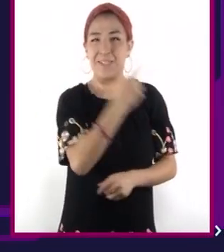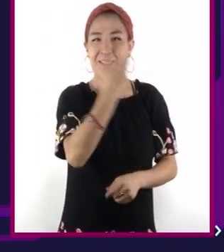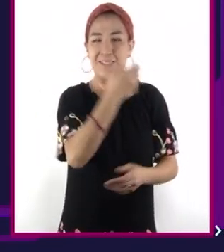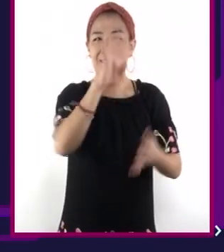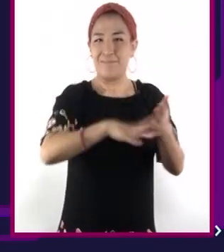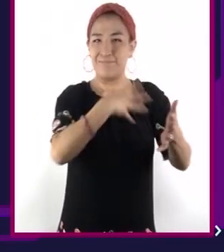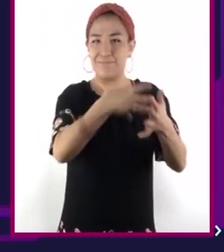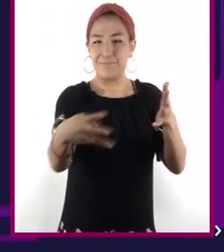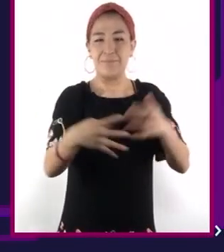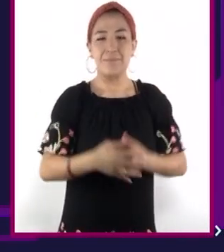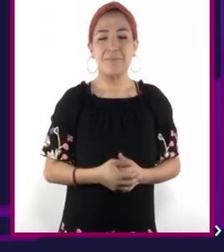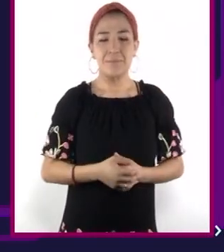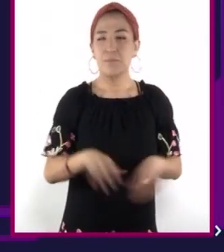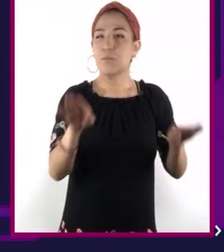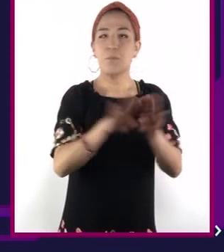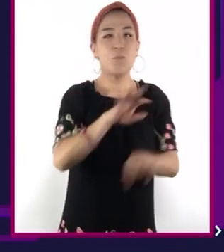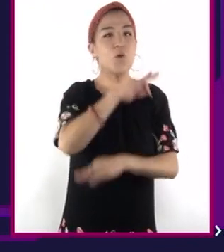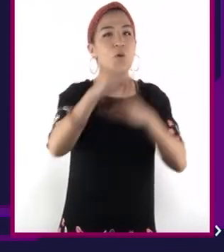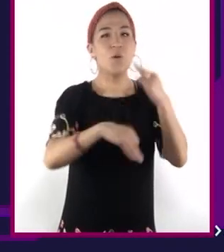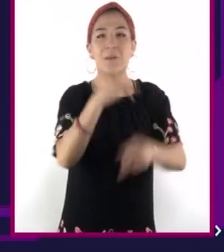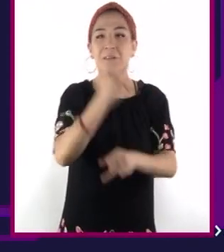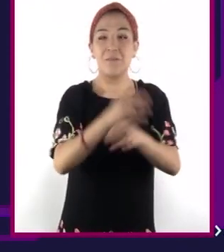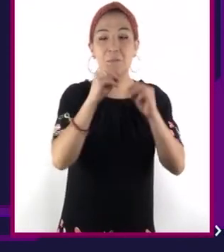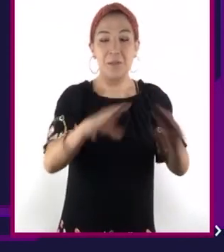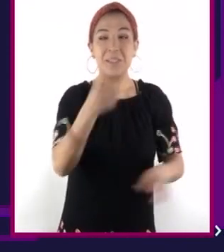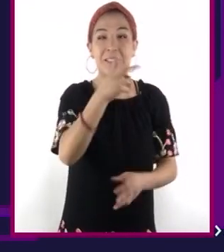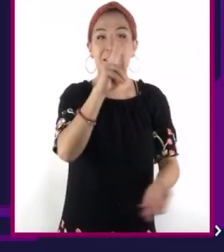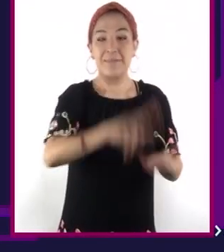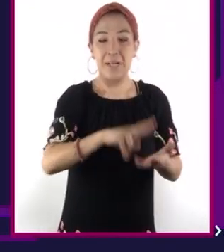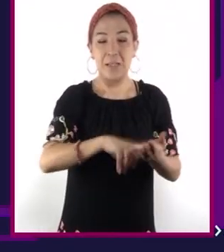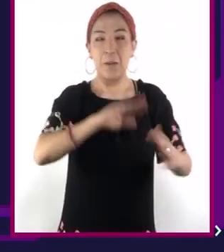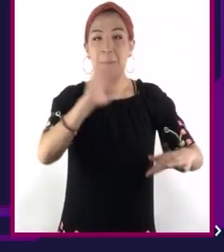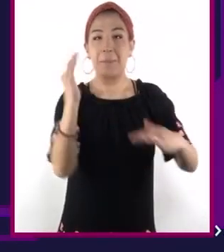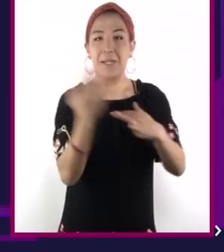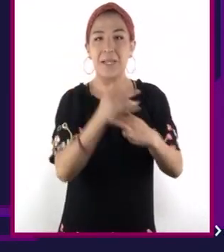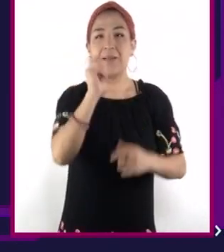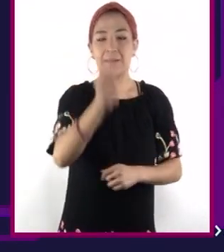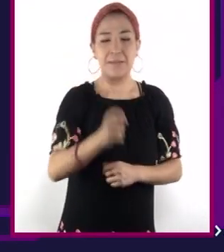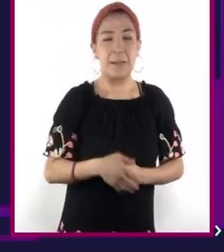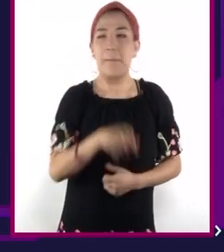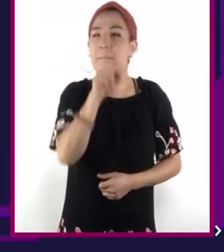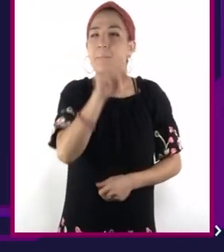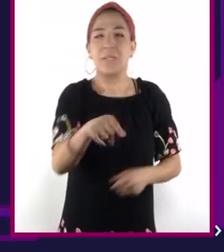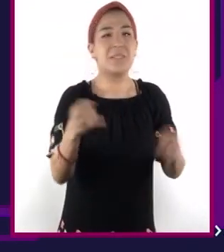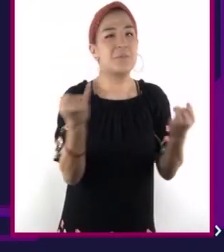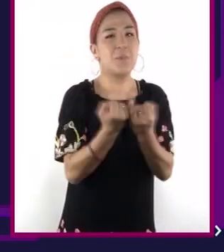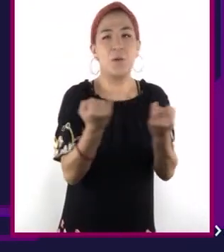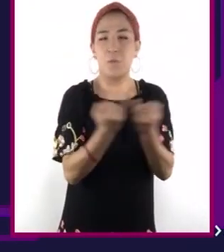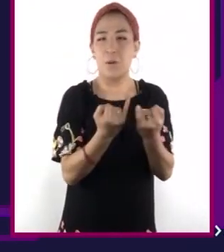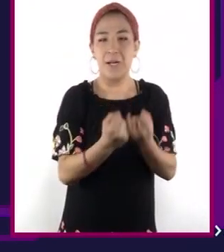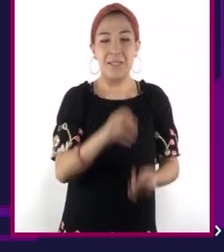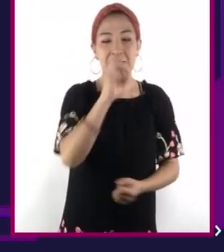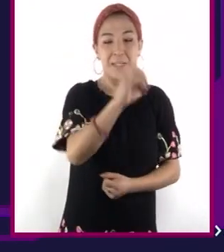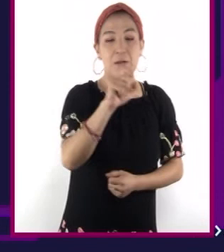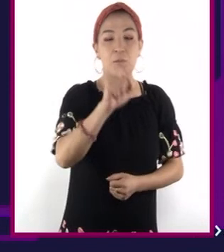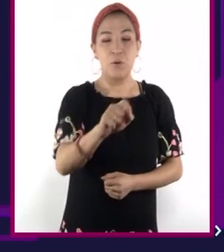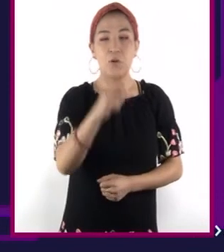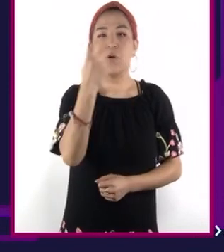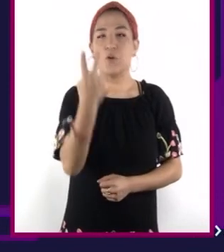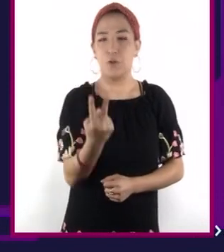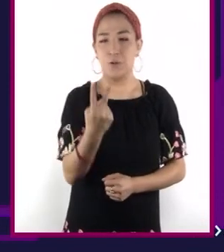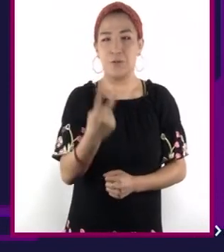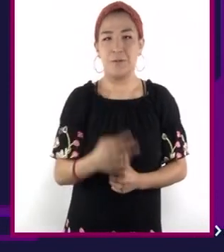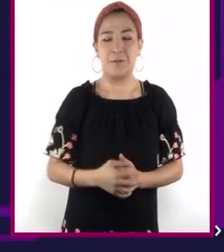tabla, todas las distancias de los valores a la media es el mismo, 0.2.